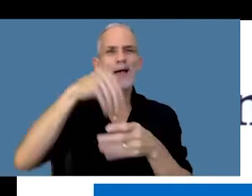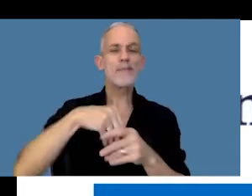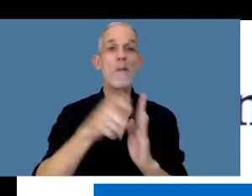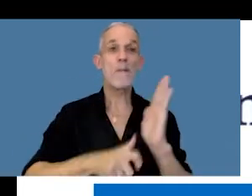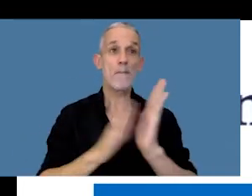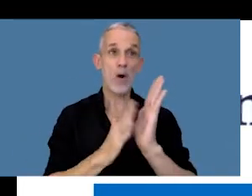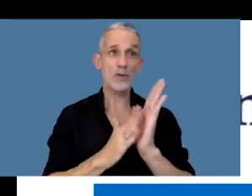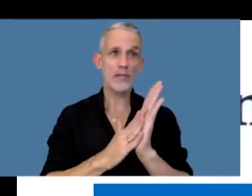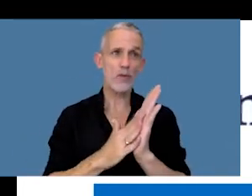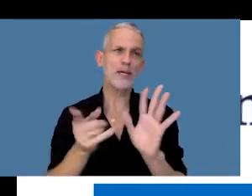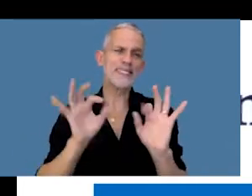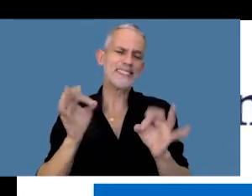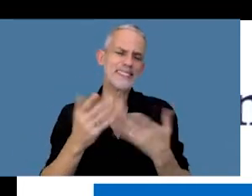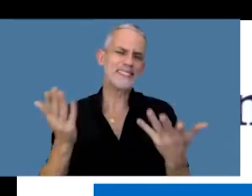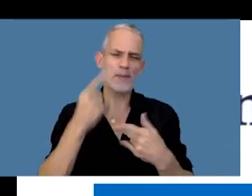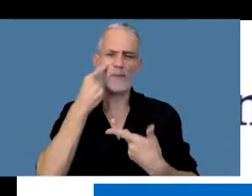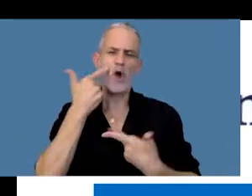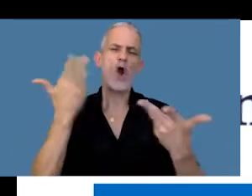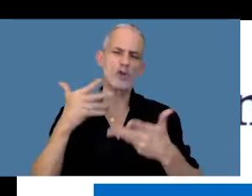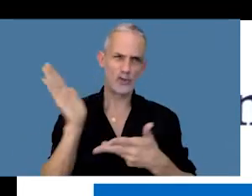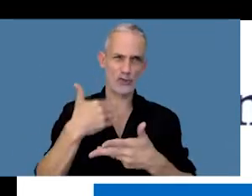monotributo, esto también es bastante conocido,